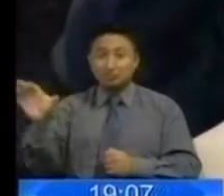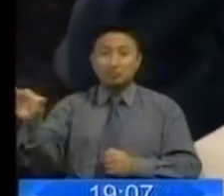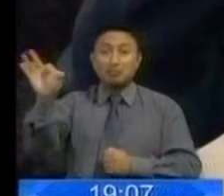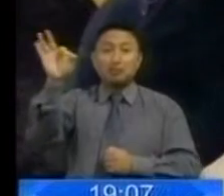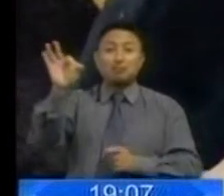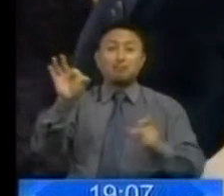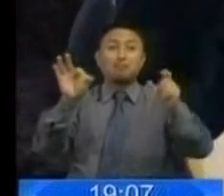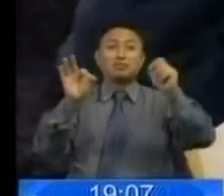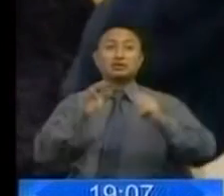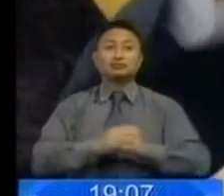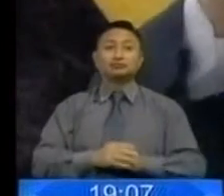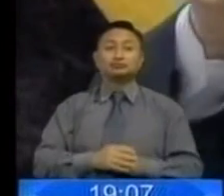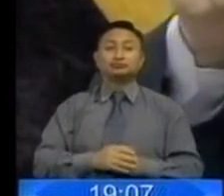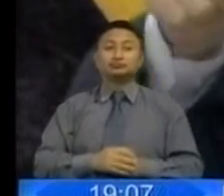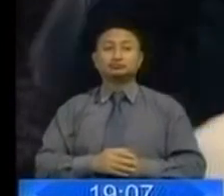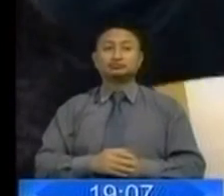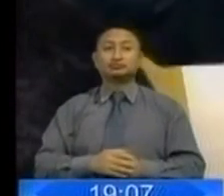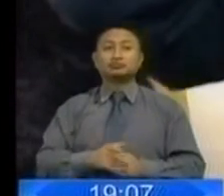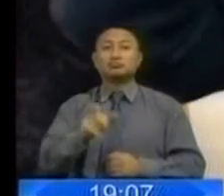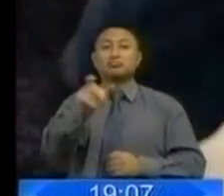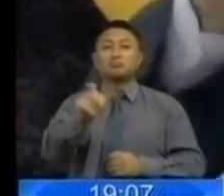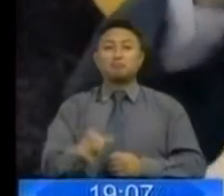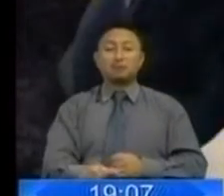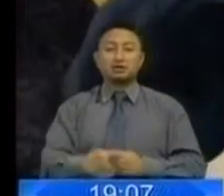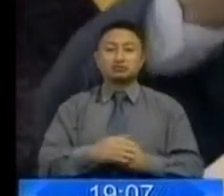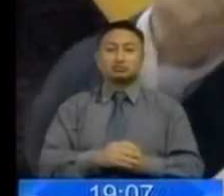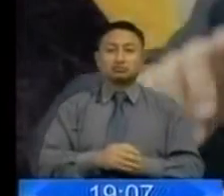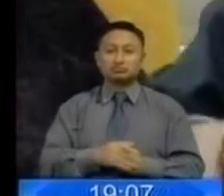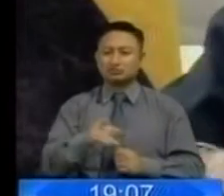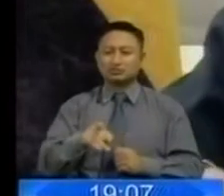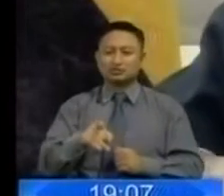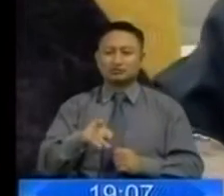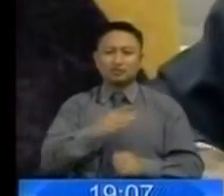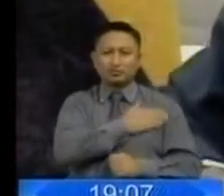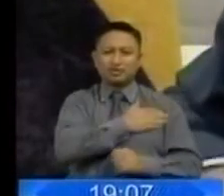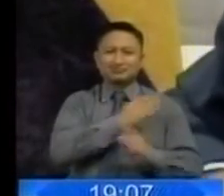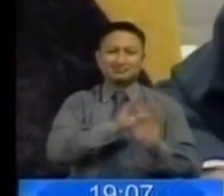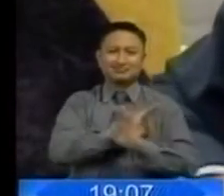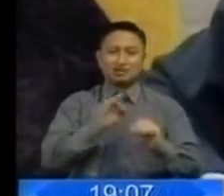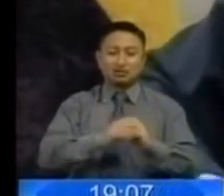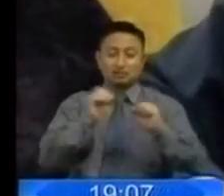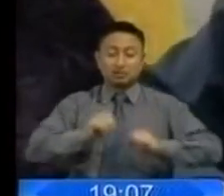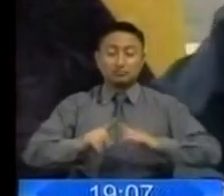semejante especie de seres humanos descalificados totalmente, que fugan de la justicia.